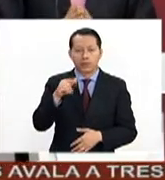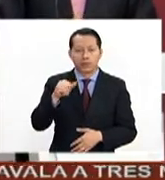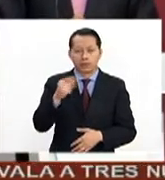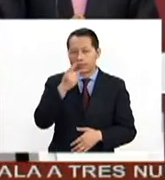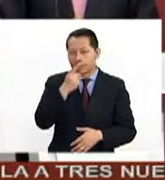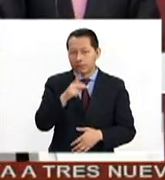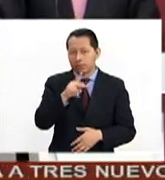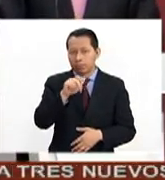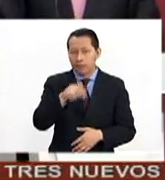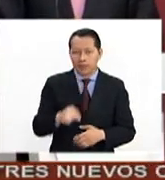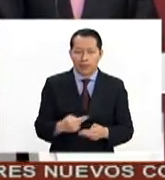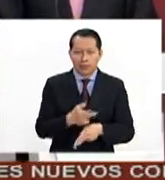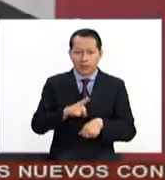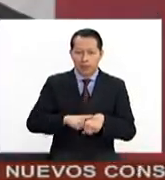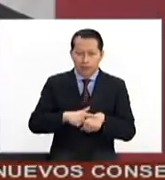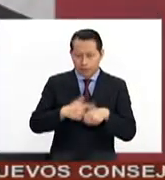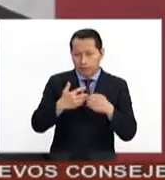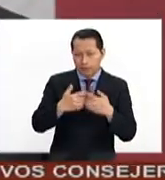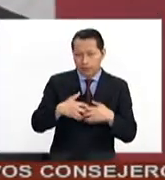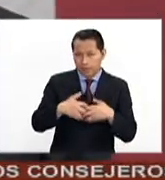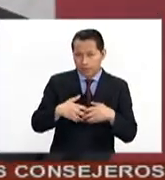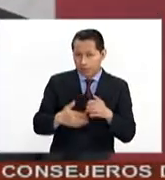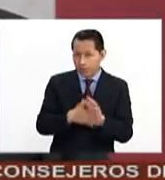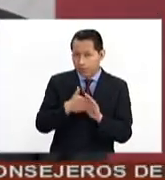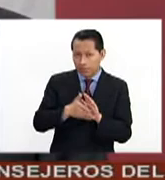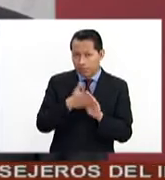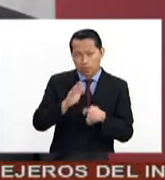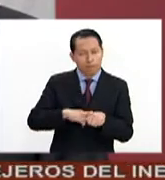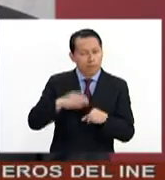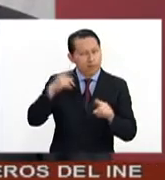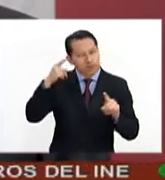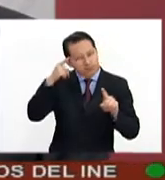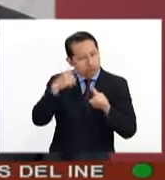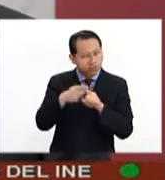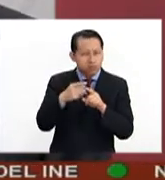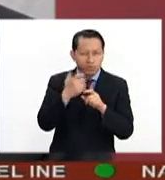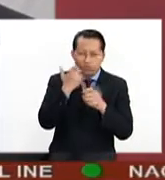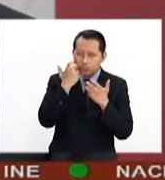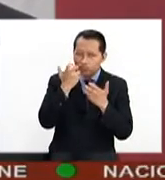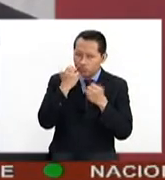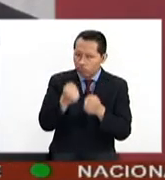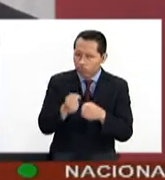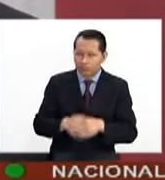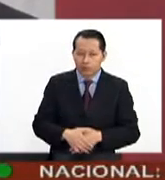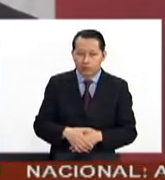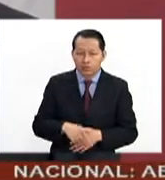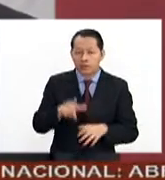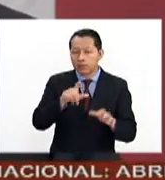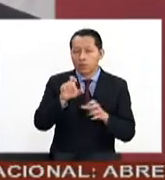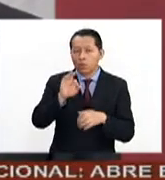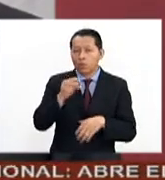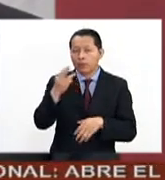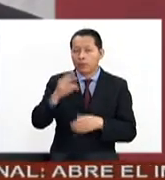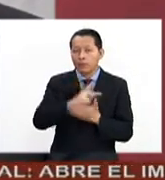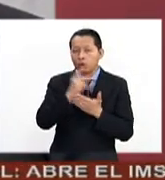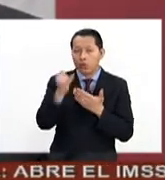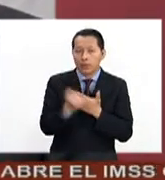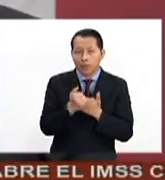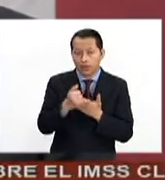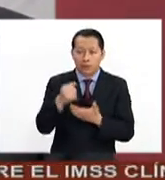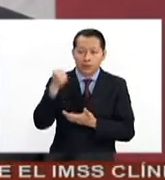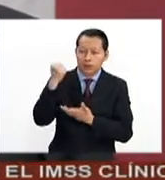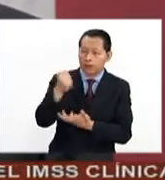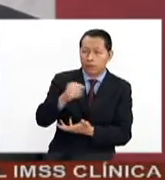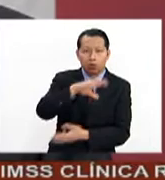Nacional de Infraestructura es el más ambicioso de la historia del país. Pues prevé 743 proyectos por una